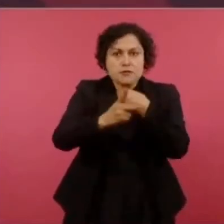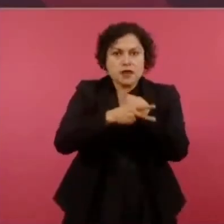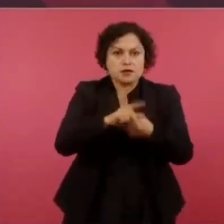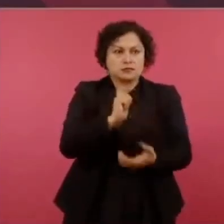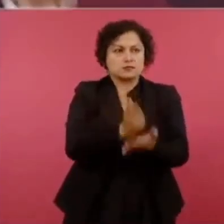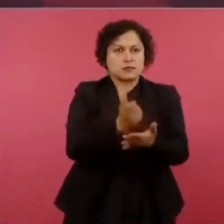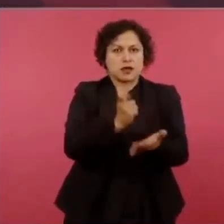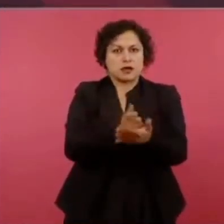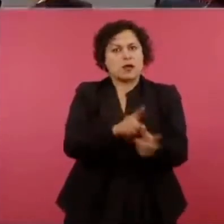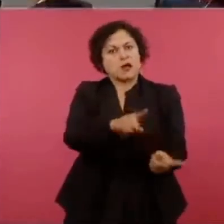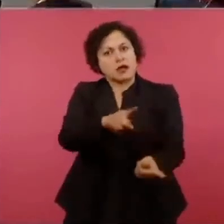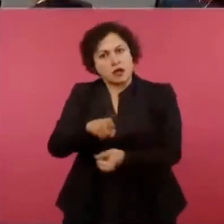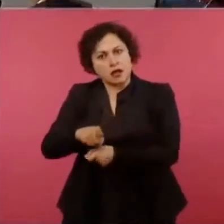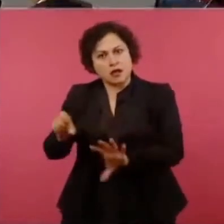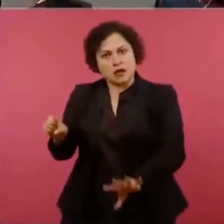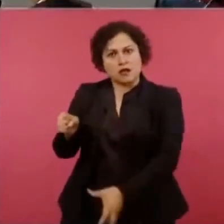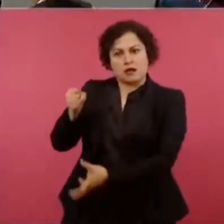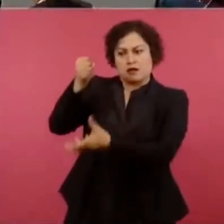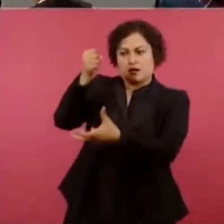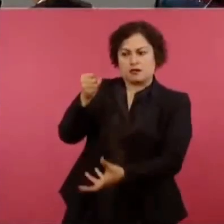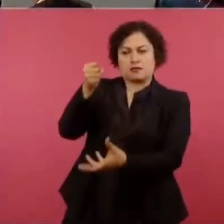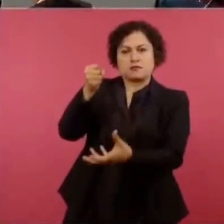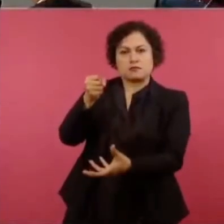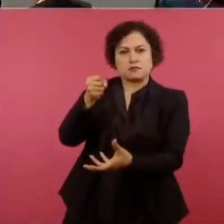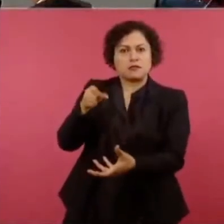y el petróleo es de los mexicanos.